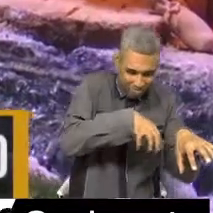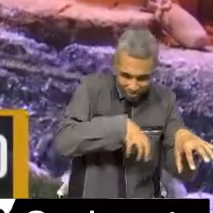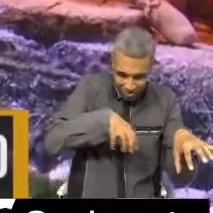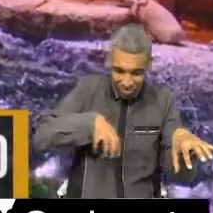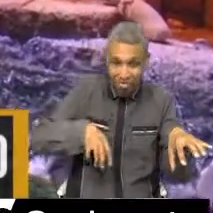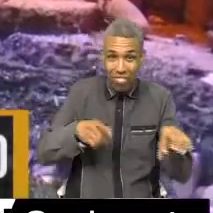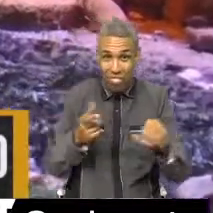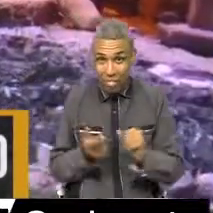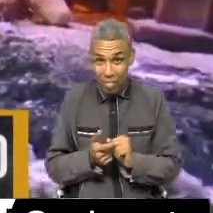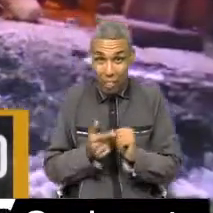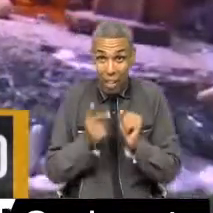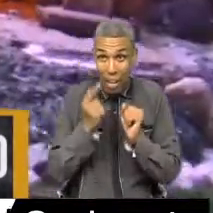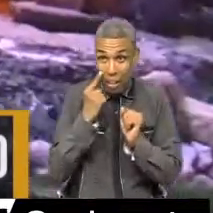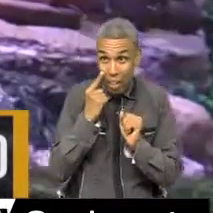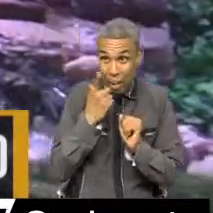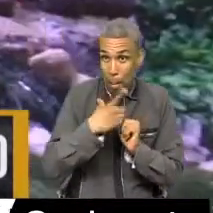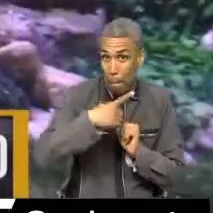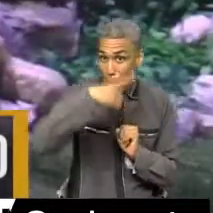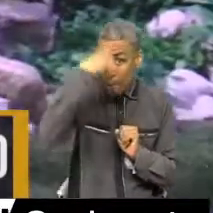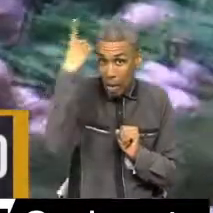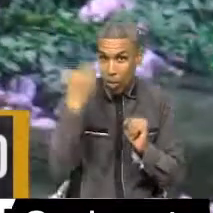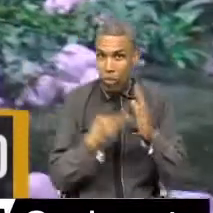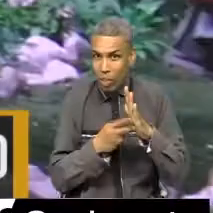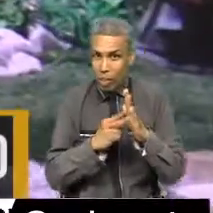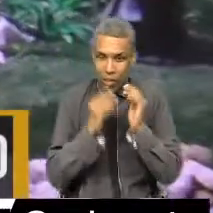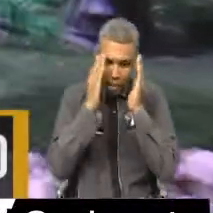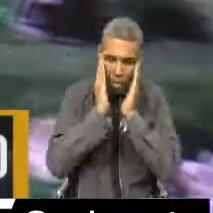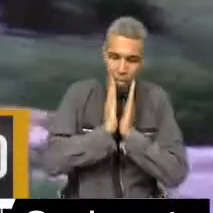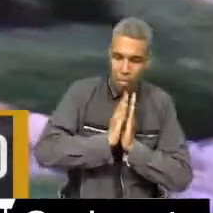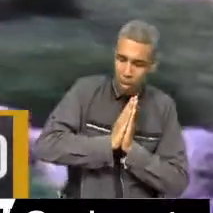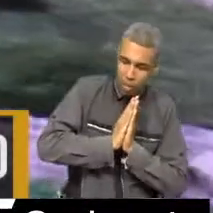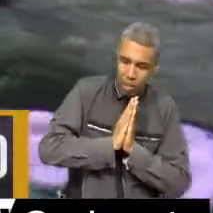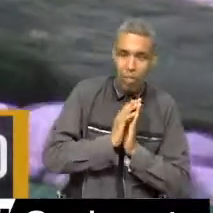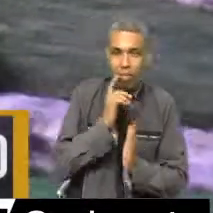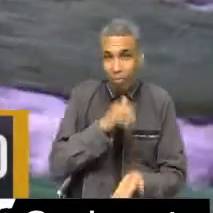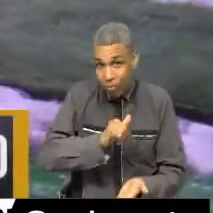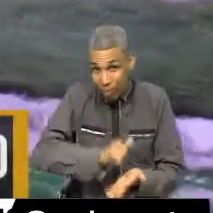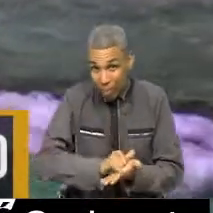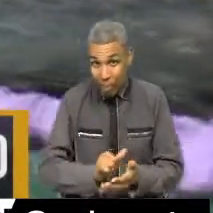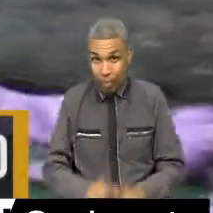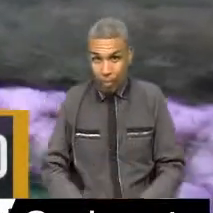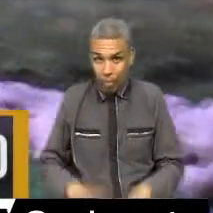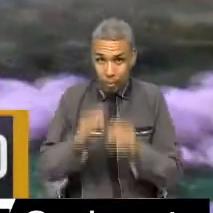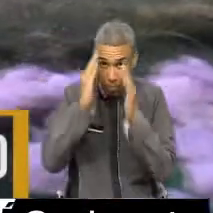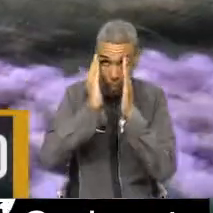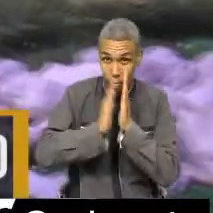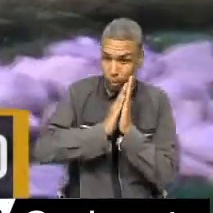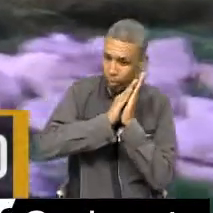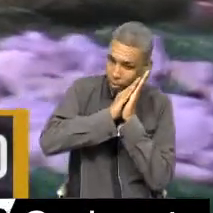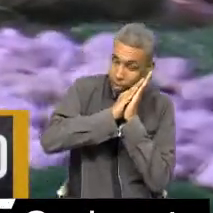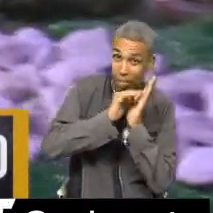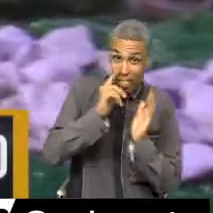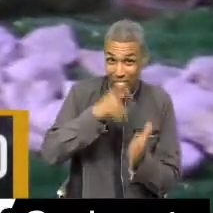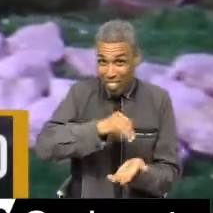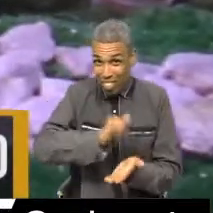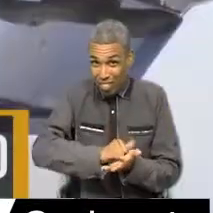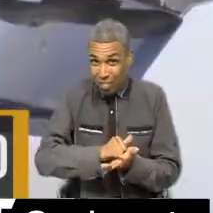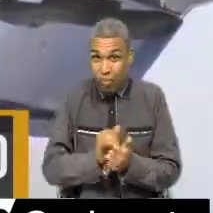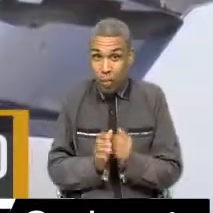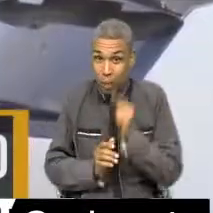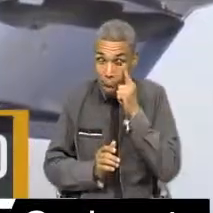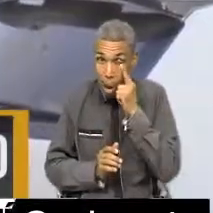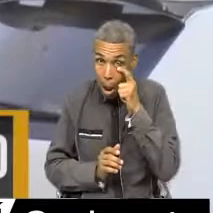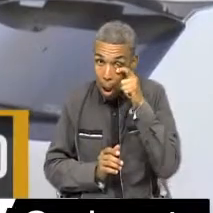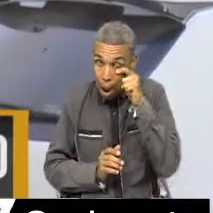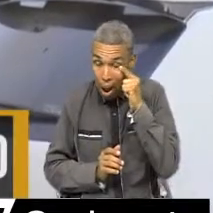está María. Está reflejada lo que es ahí en la Anunciación, y en el pesebre y en la parte salida que se